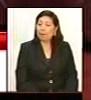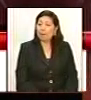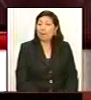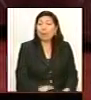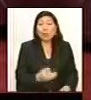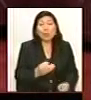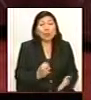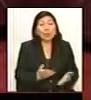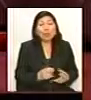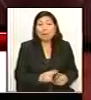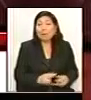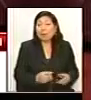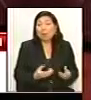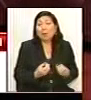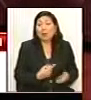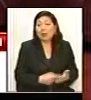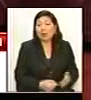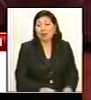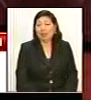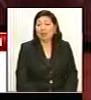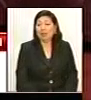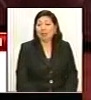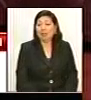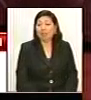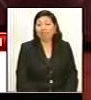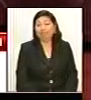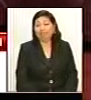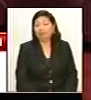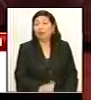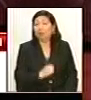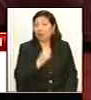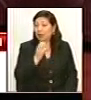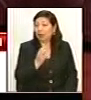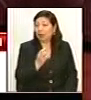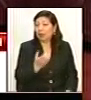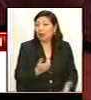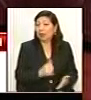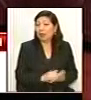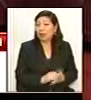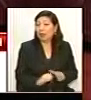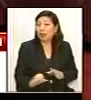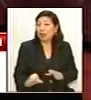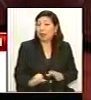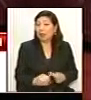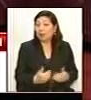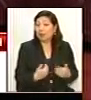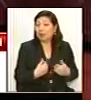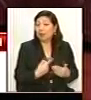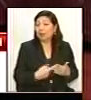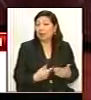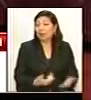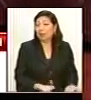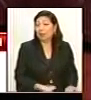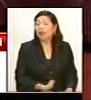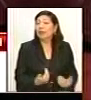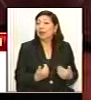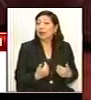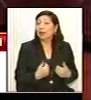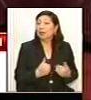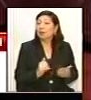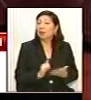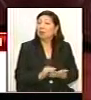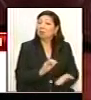un juicio de valor, ¿no? Porque yo creo que mientras hagamos lo que debemos... debemos